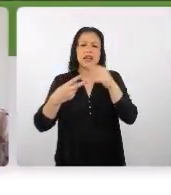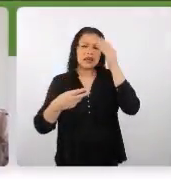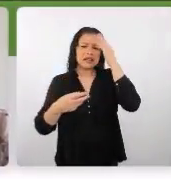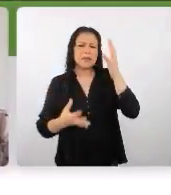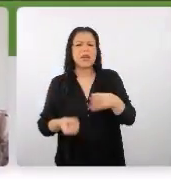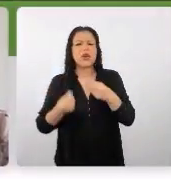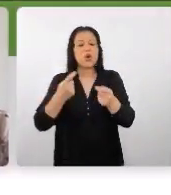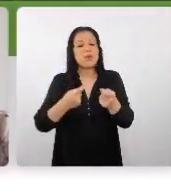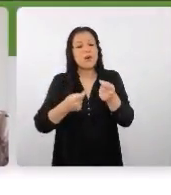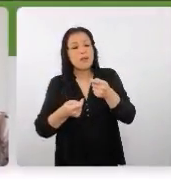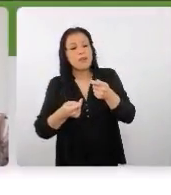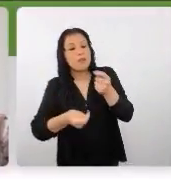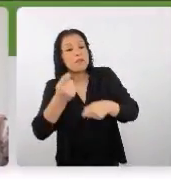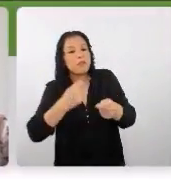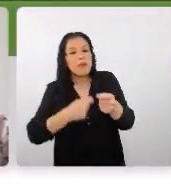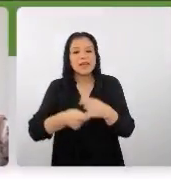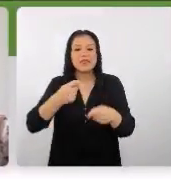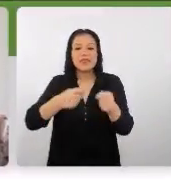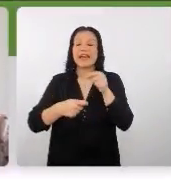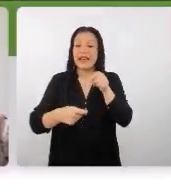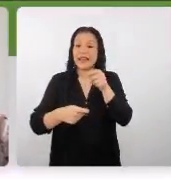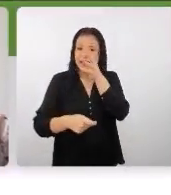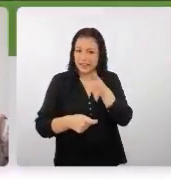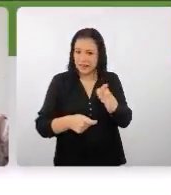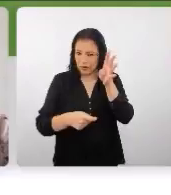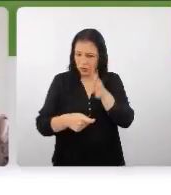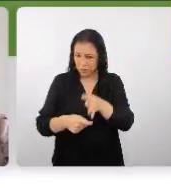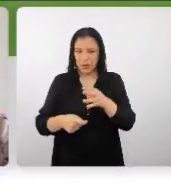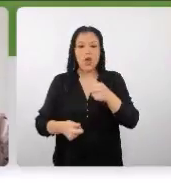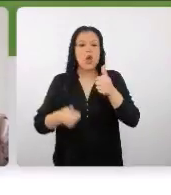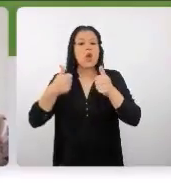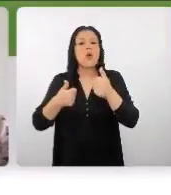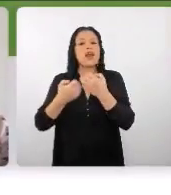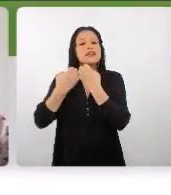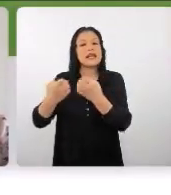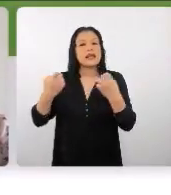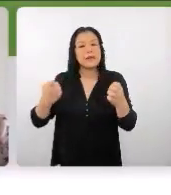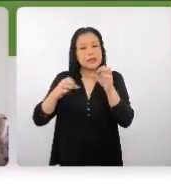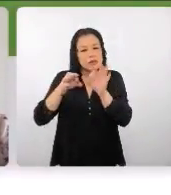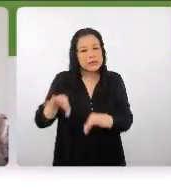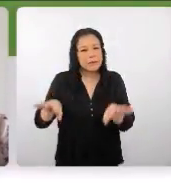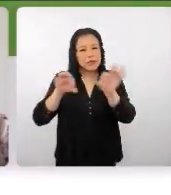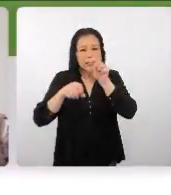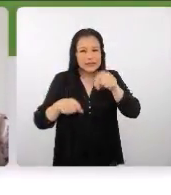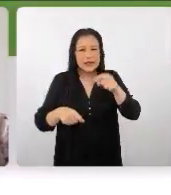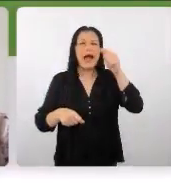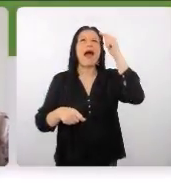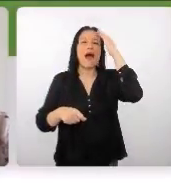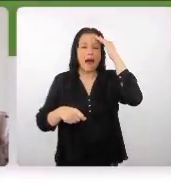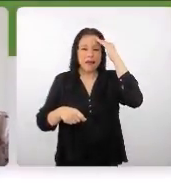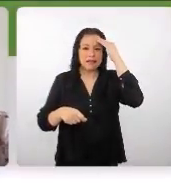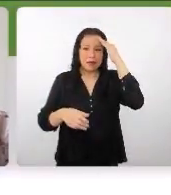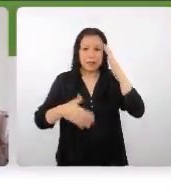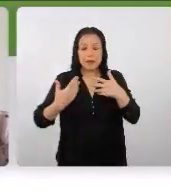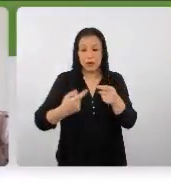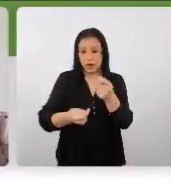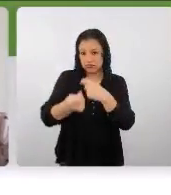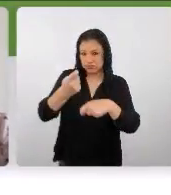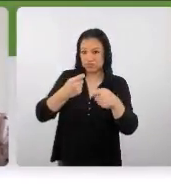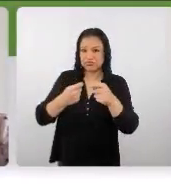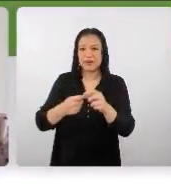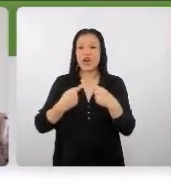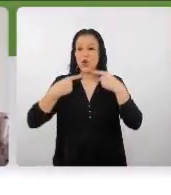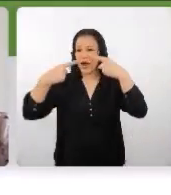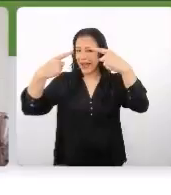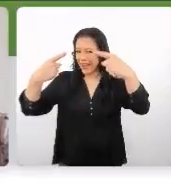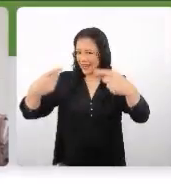cómo negociar en el mercado de Reino Unido. ¿Qué elementos claves se deben tener en cuenta para una negociación exitosa,